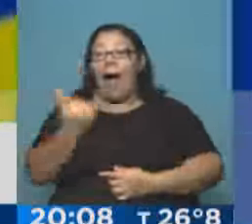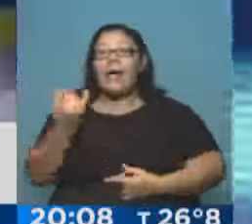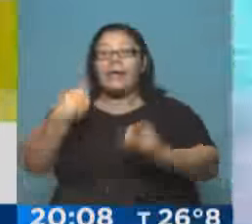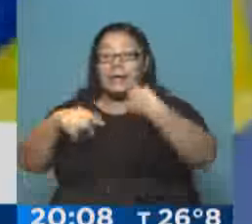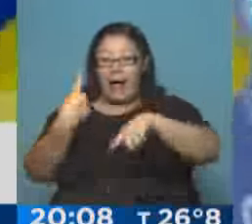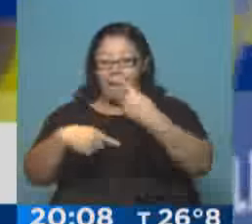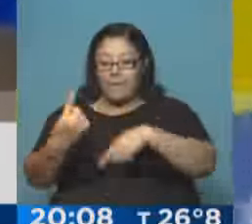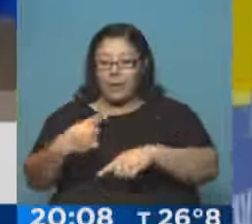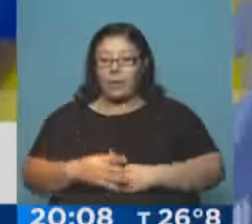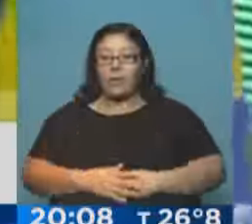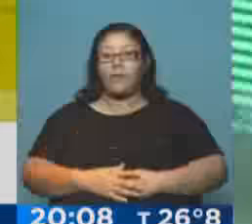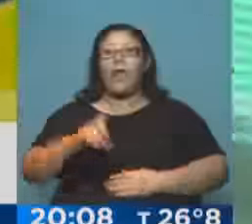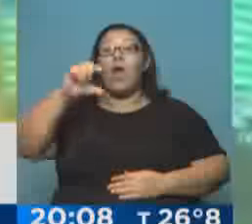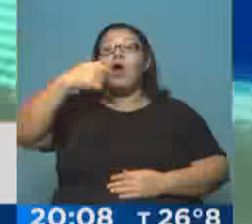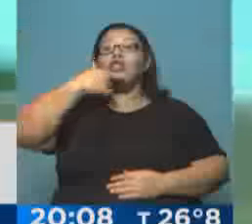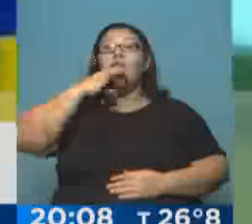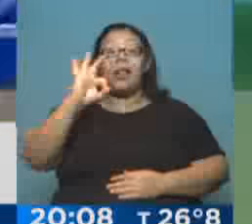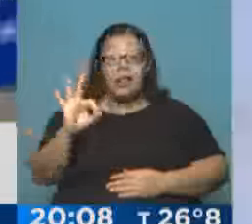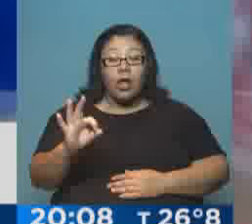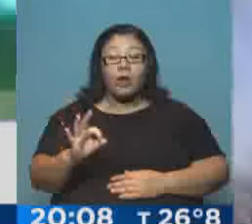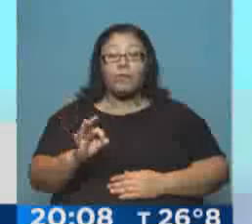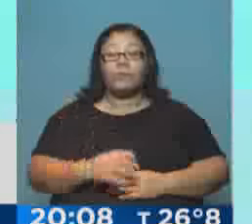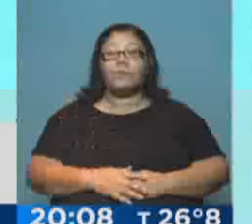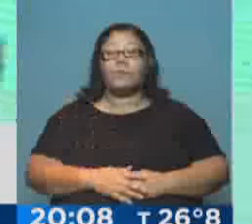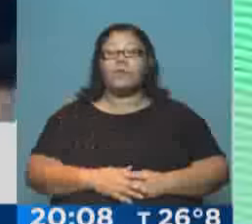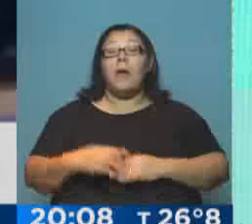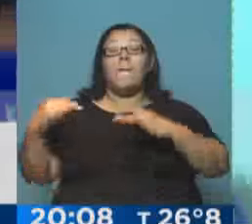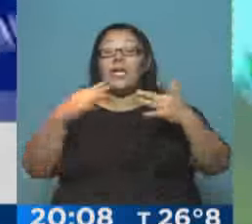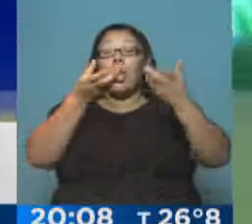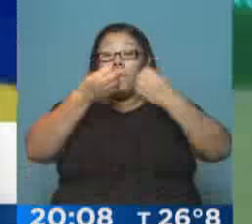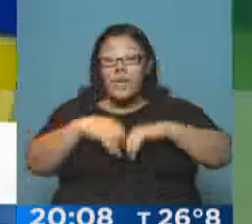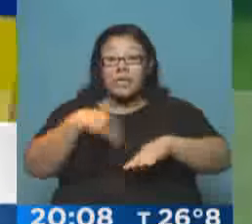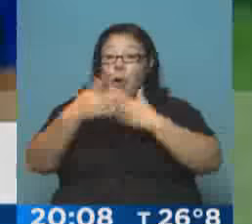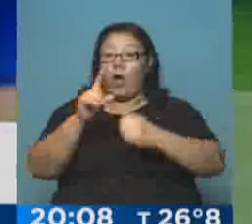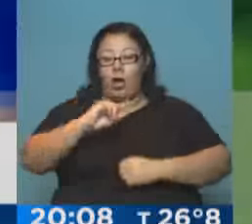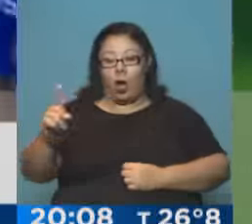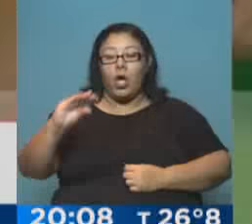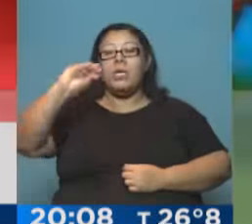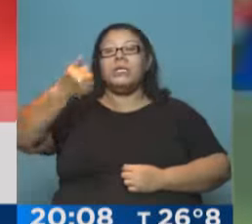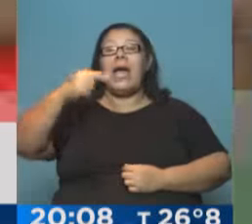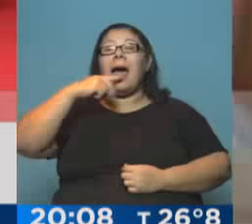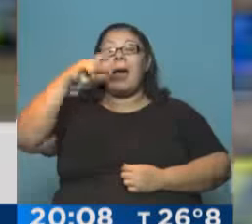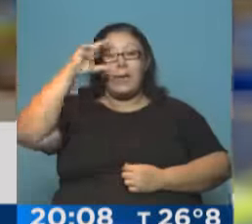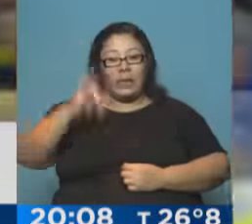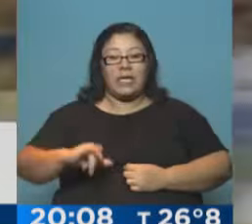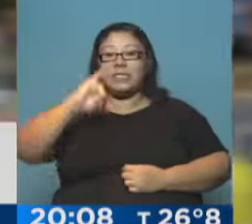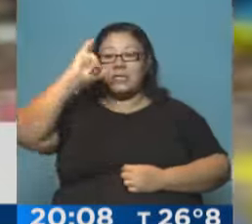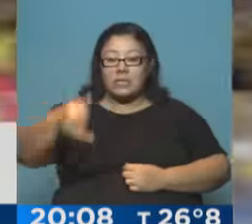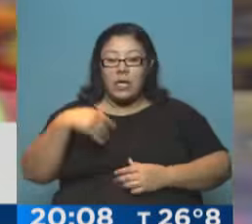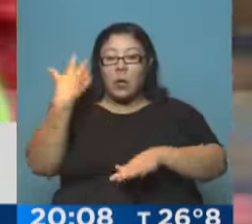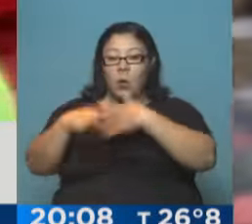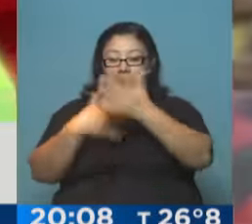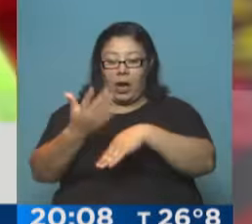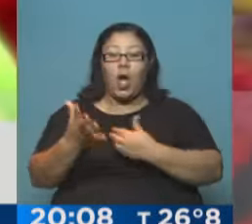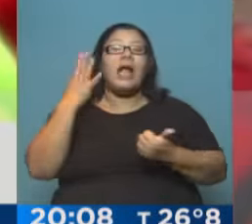obligadas, sino que este señor, Daniel Osvaldo, no va a salir desde el arranque en este partido. De hecho, estará Chávez en ese encuentro como titular.